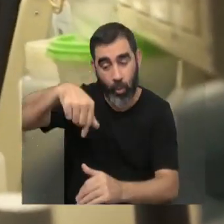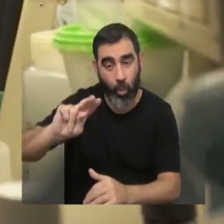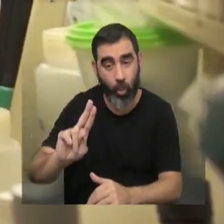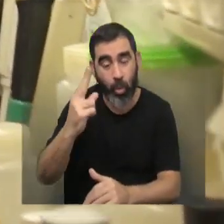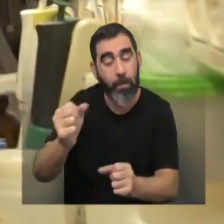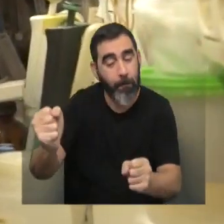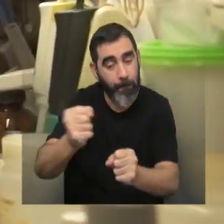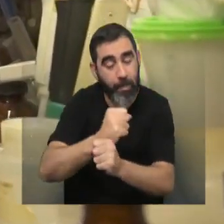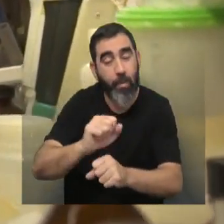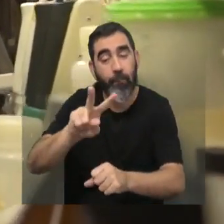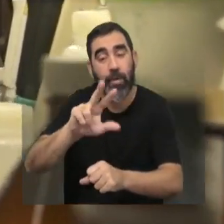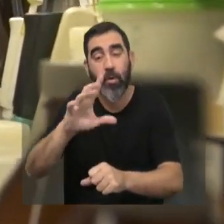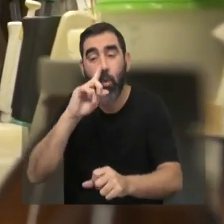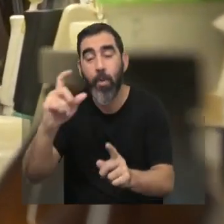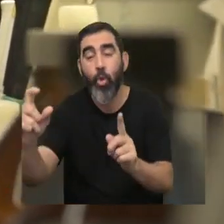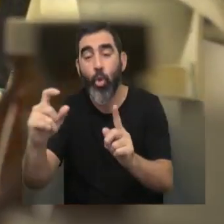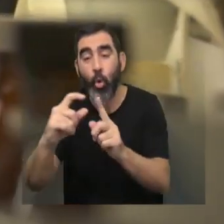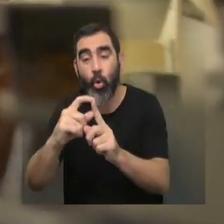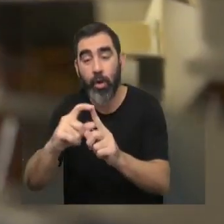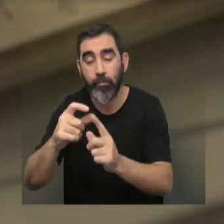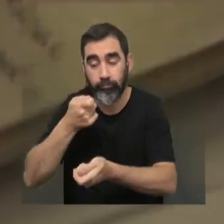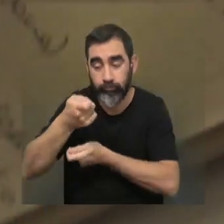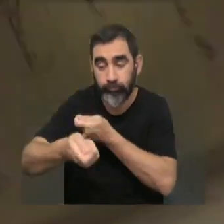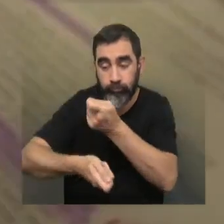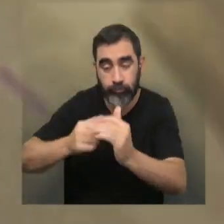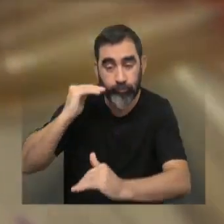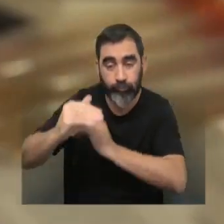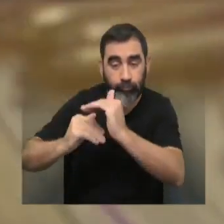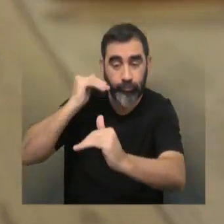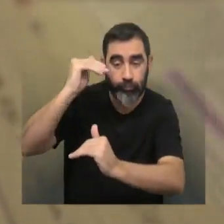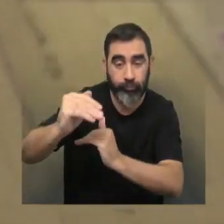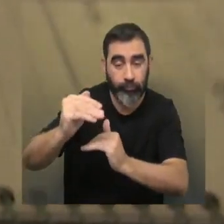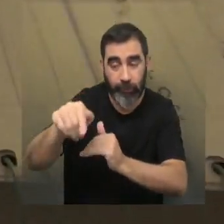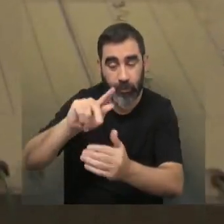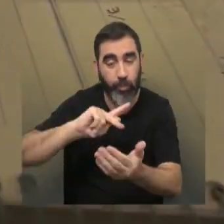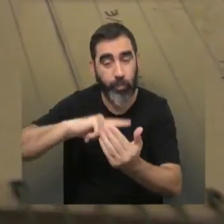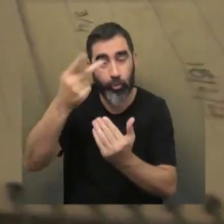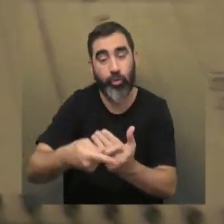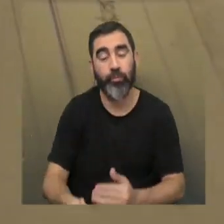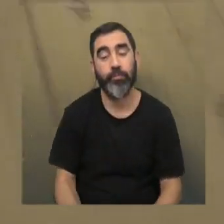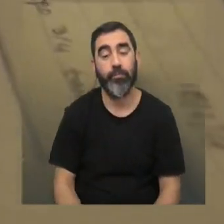será premiado con $25.000 para contribuir al desarrollo de dicho proyecto.